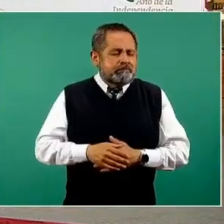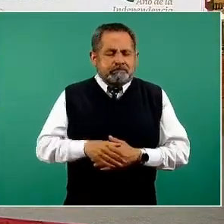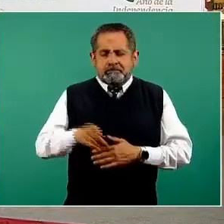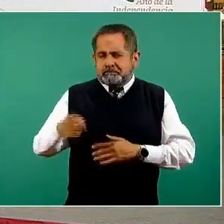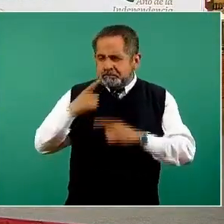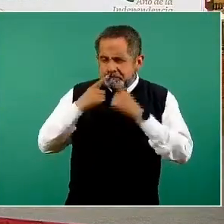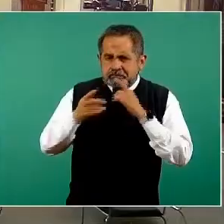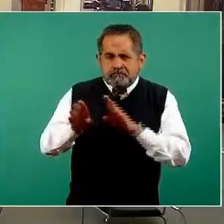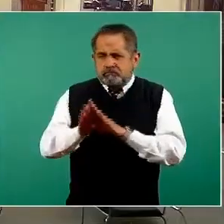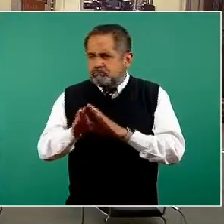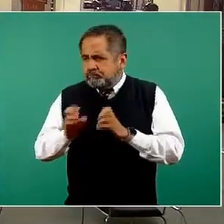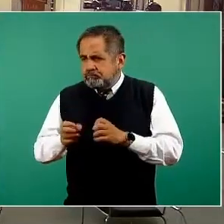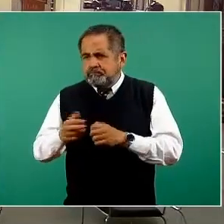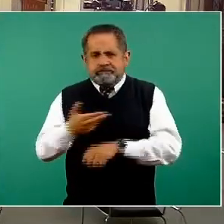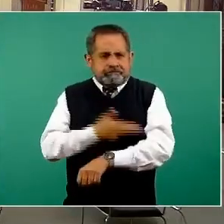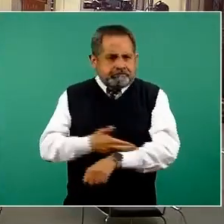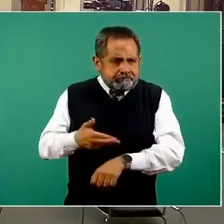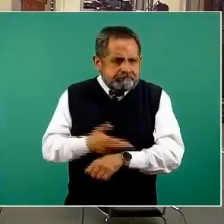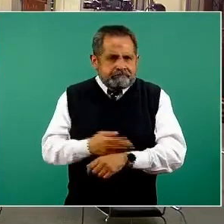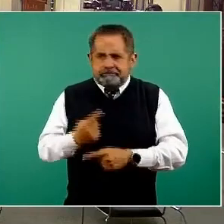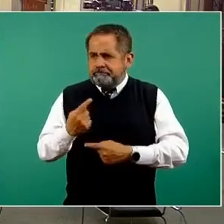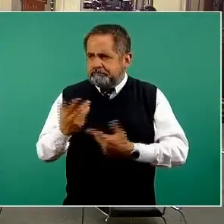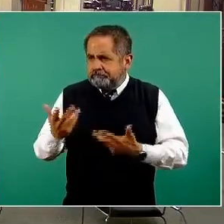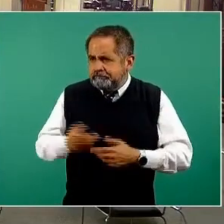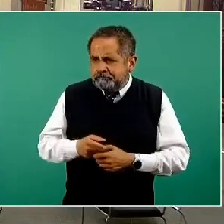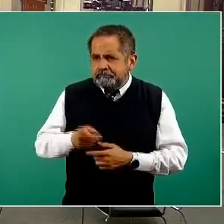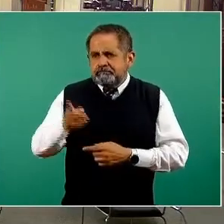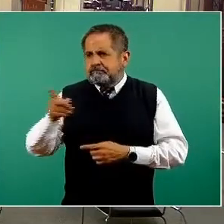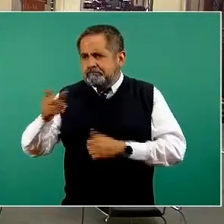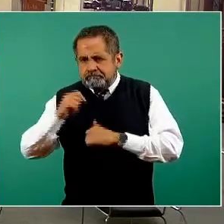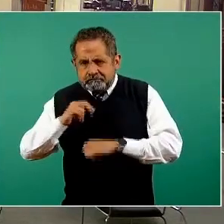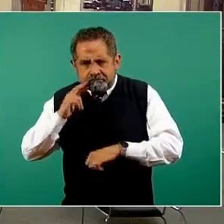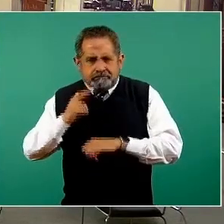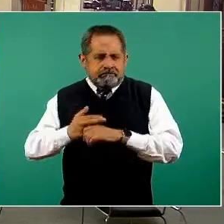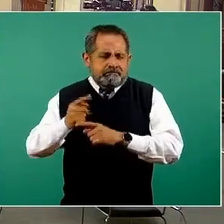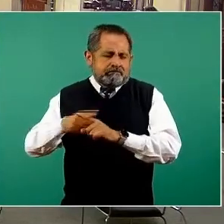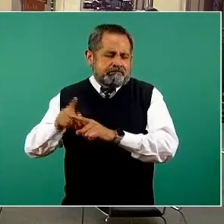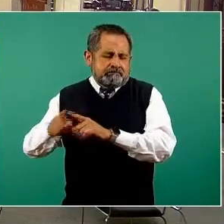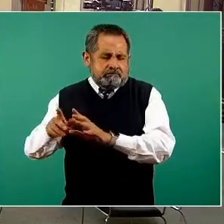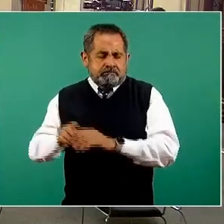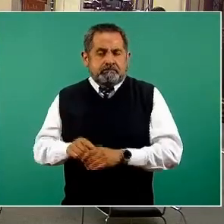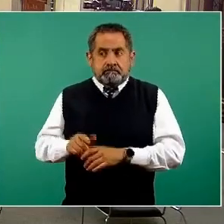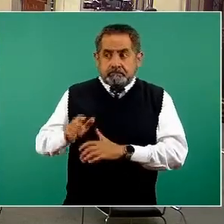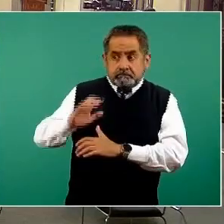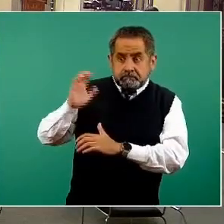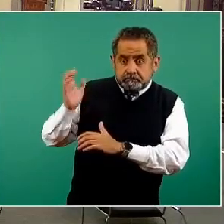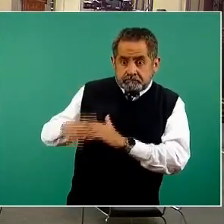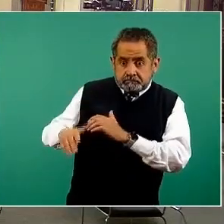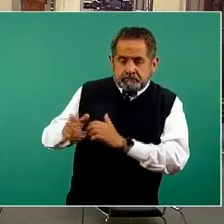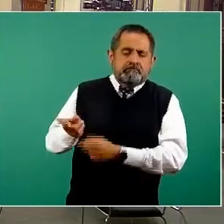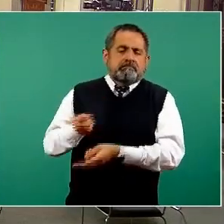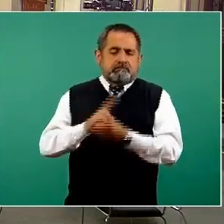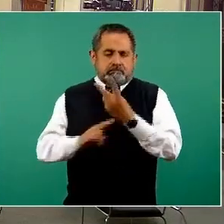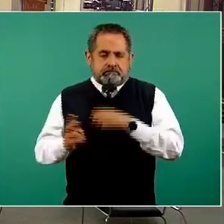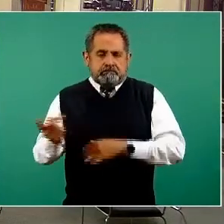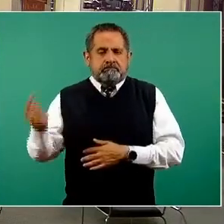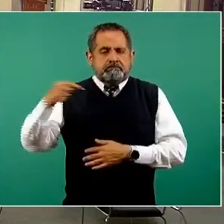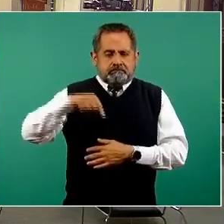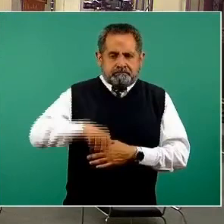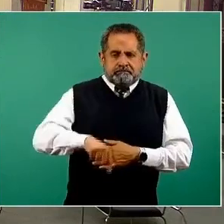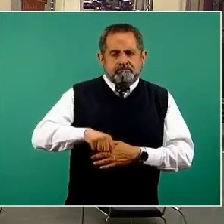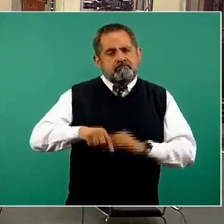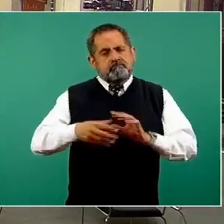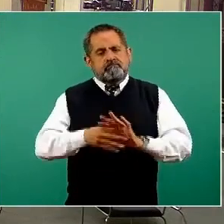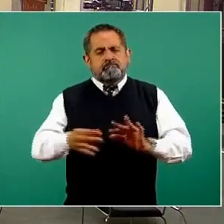coordina las diferentes actividades e intervenciones que se van a tener en este tema. Entonces nos estará también de seguro comentando